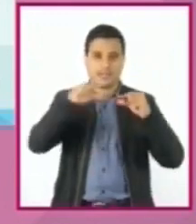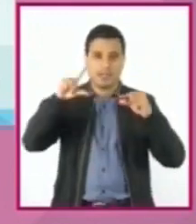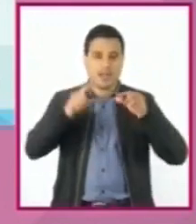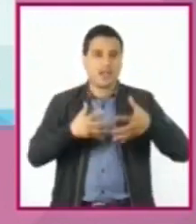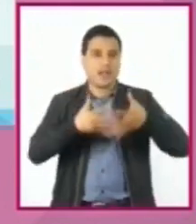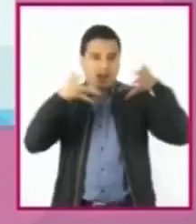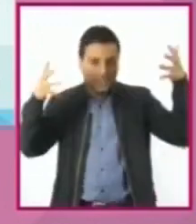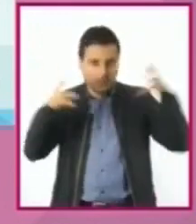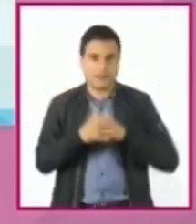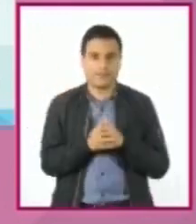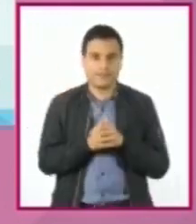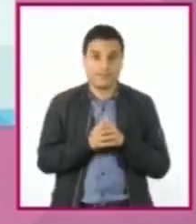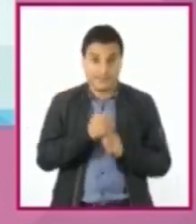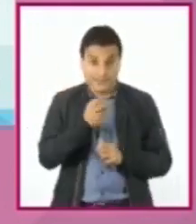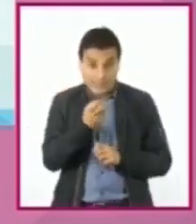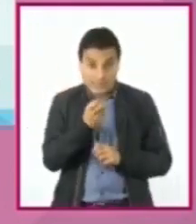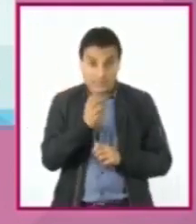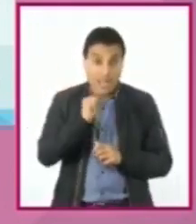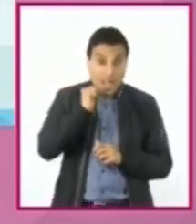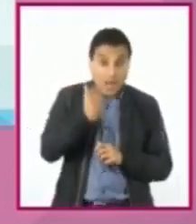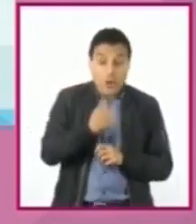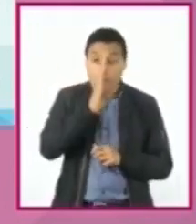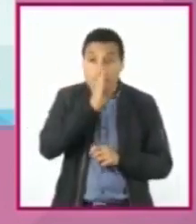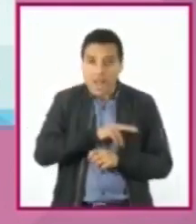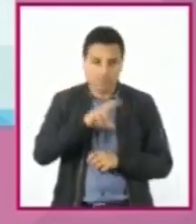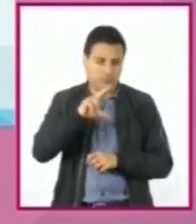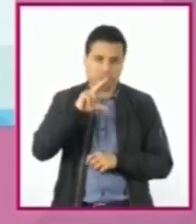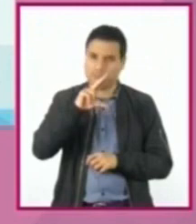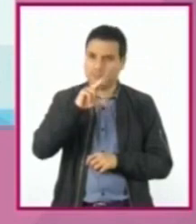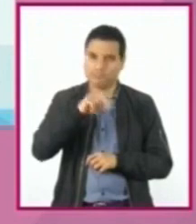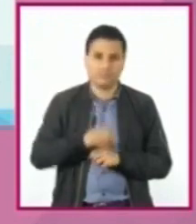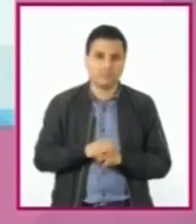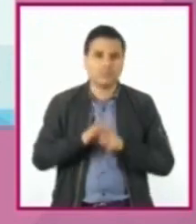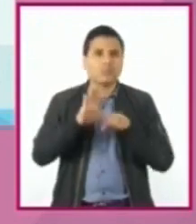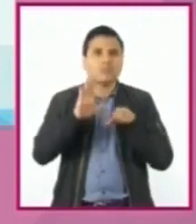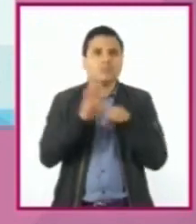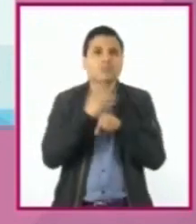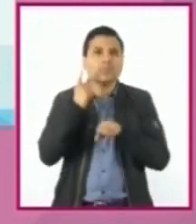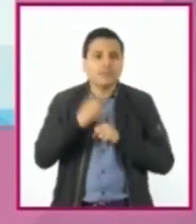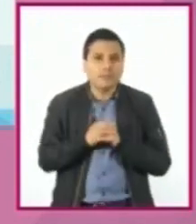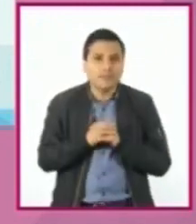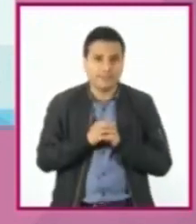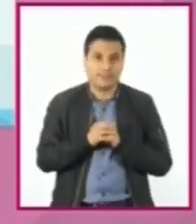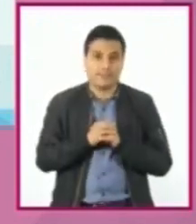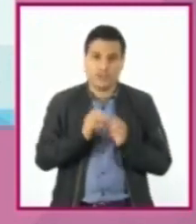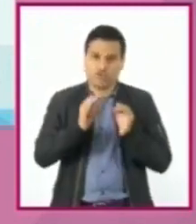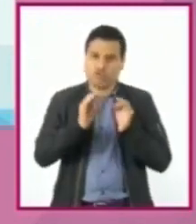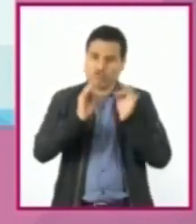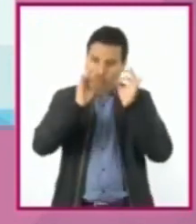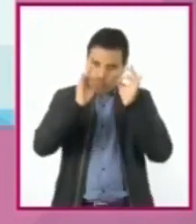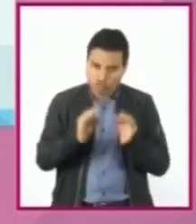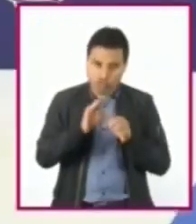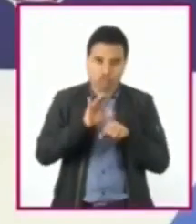Su deformación es nula, ya que se muestran en tiempo y en forma